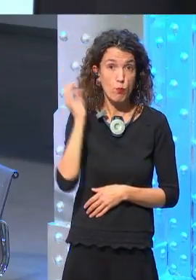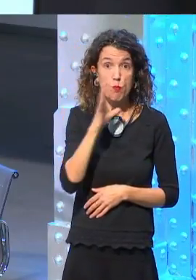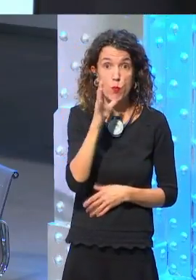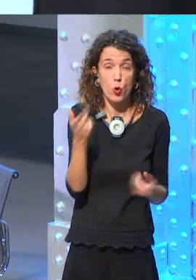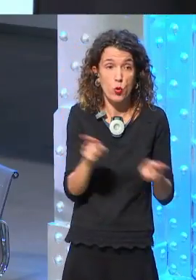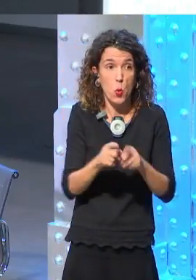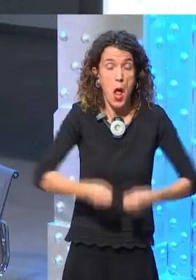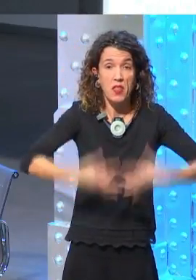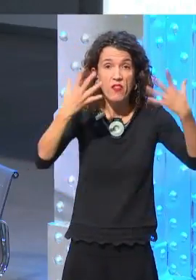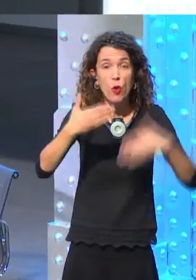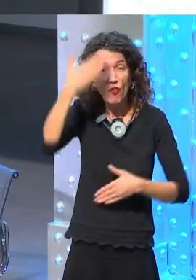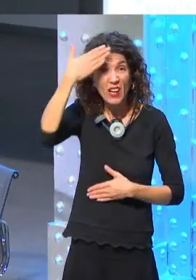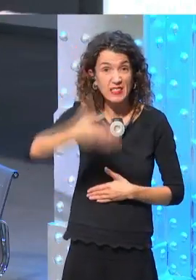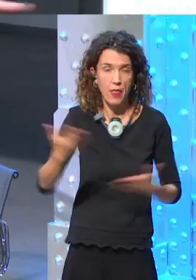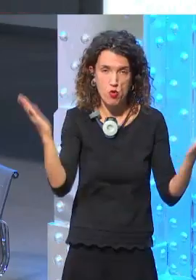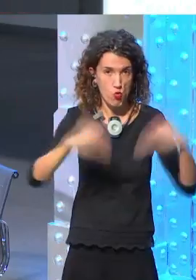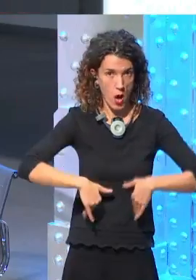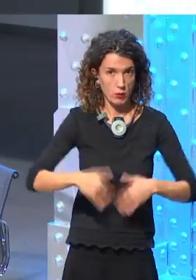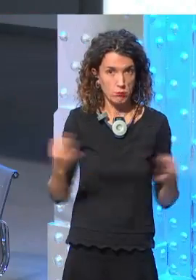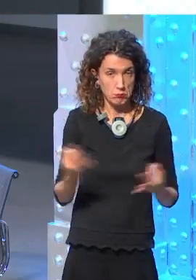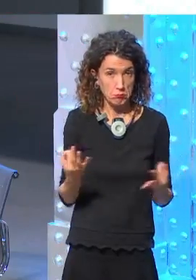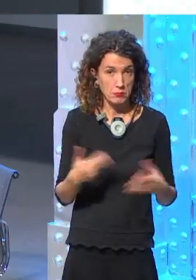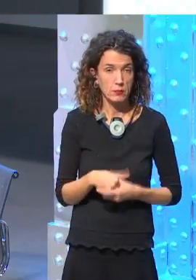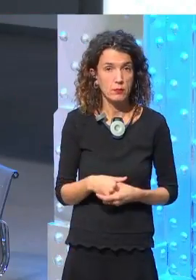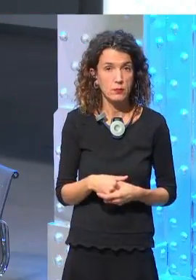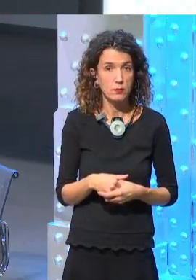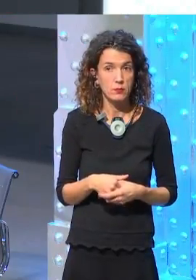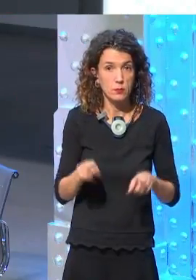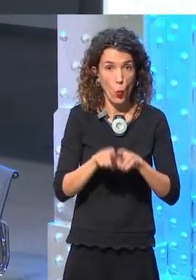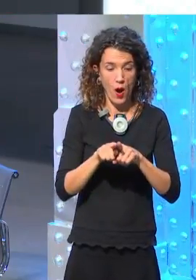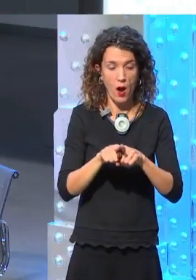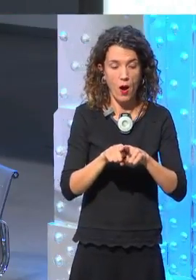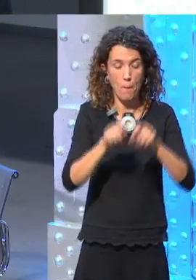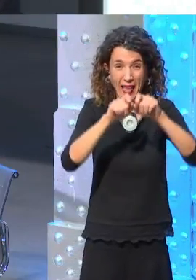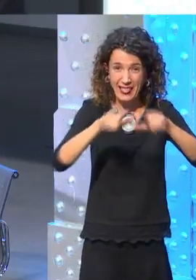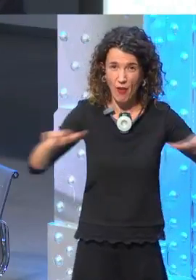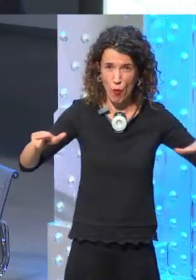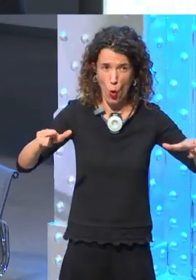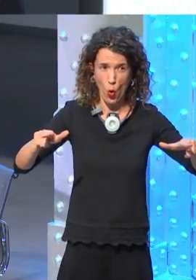prácticamente no tiene fachada. Consiste en estas plataformas,